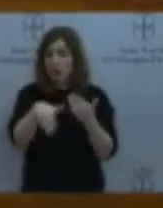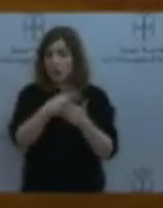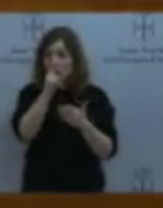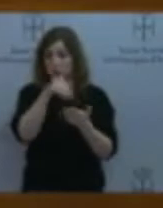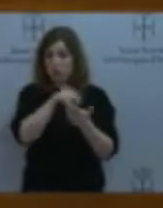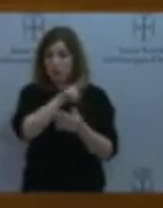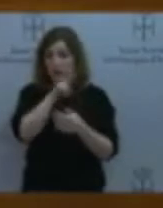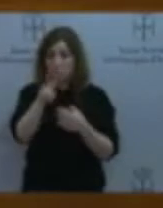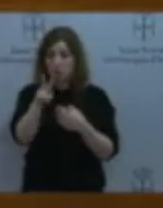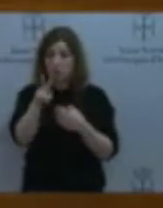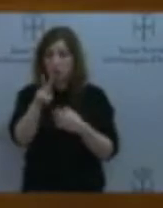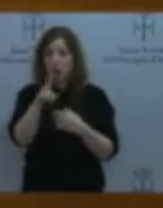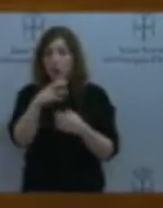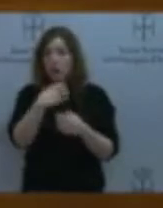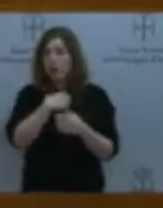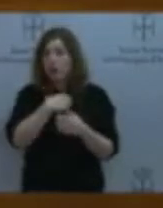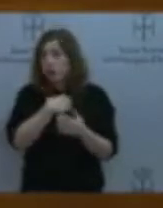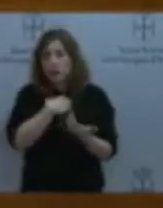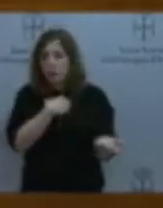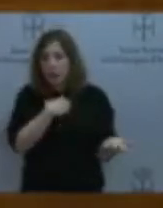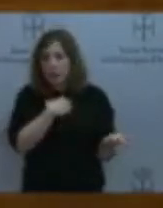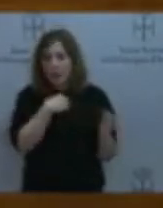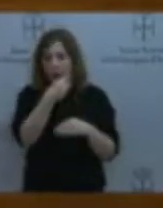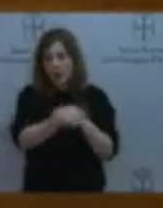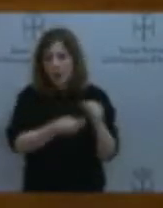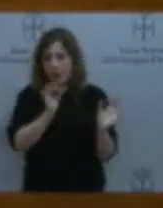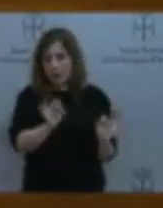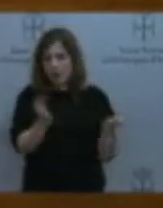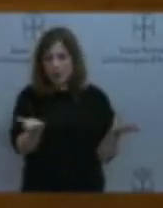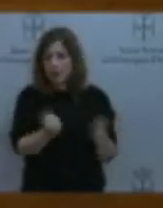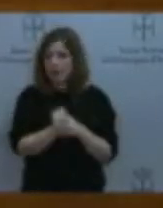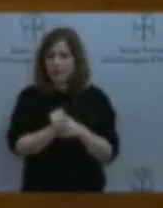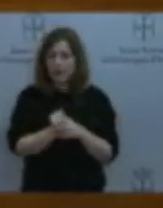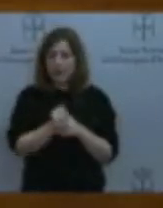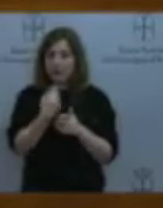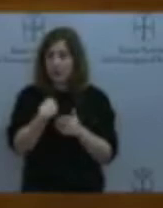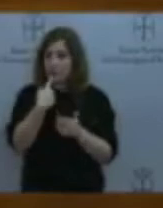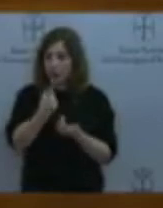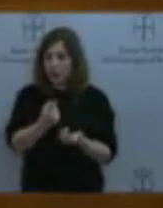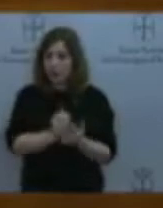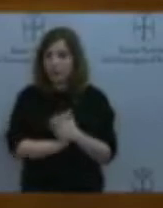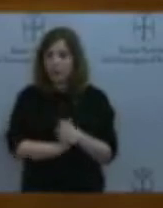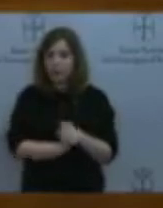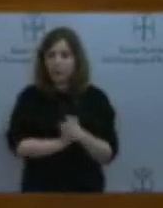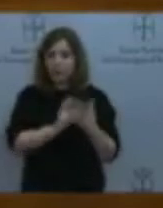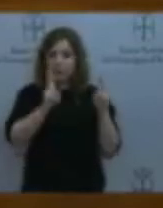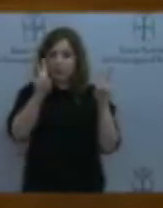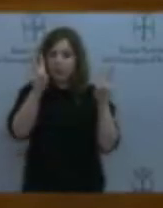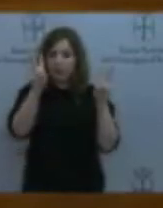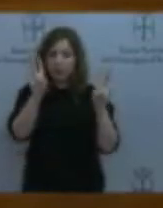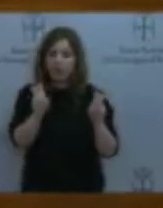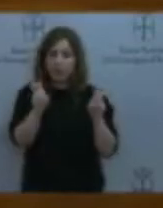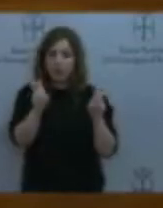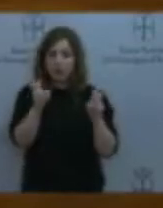la luna para conformarse con un bonsái, señor Fernández, lo que le estamos diciendo. En materia